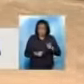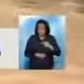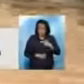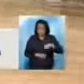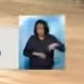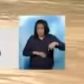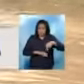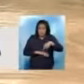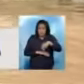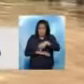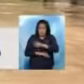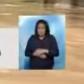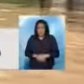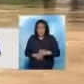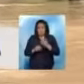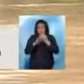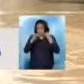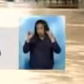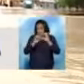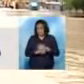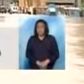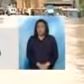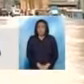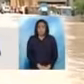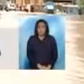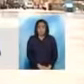pues caminando, sosteniéndose en una soga. Sí.